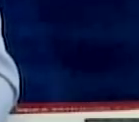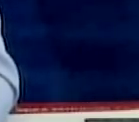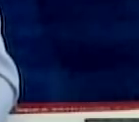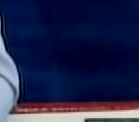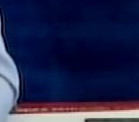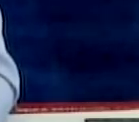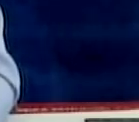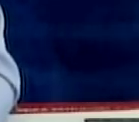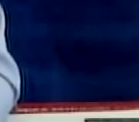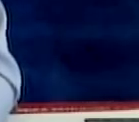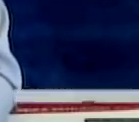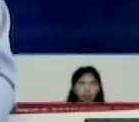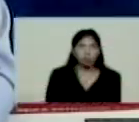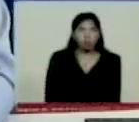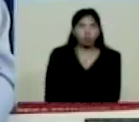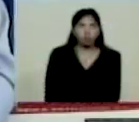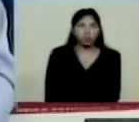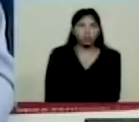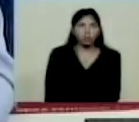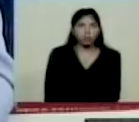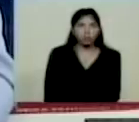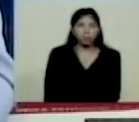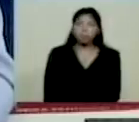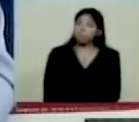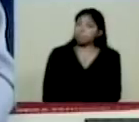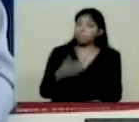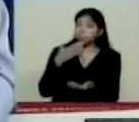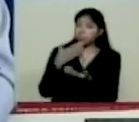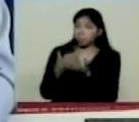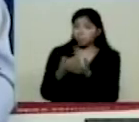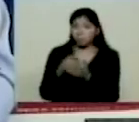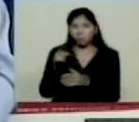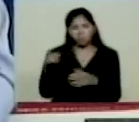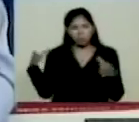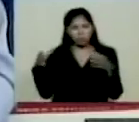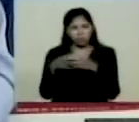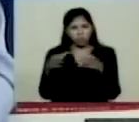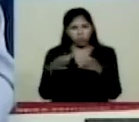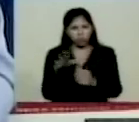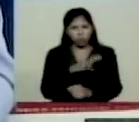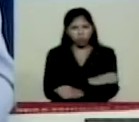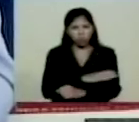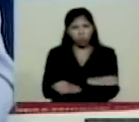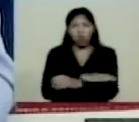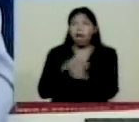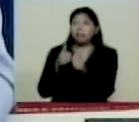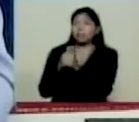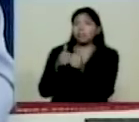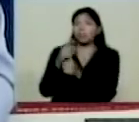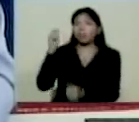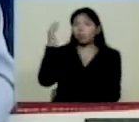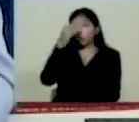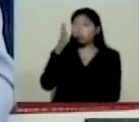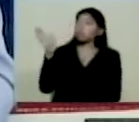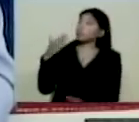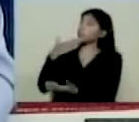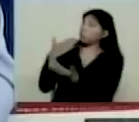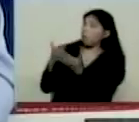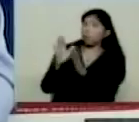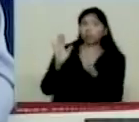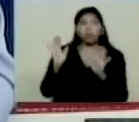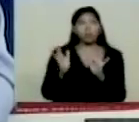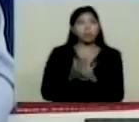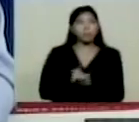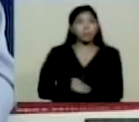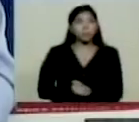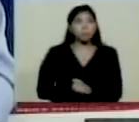campaña. A los jefes de la campaña de la derecha. El señor asistente del señor Donald Trump. Muchas gracias. Muchas gracias